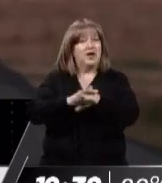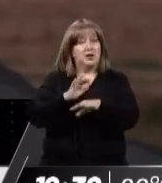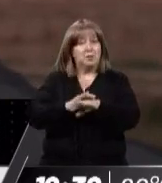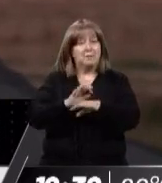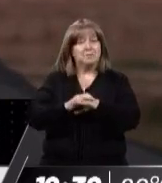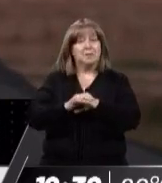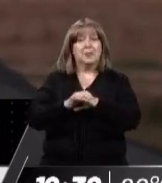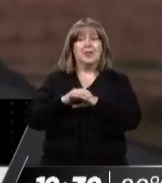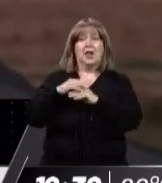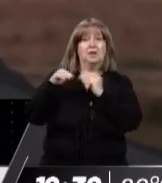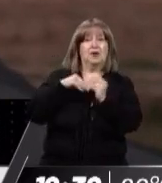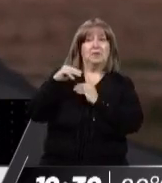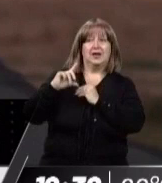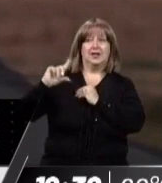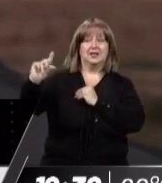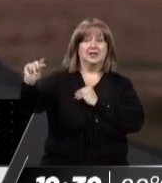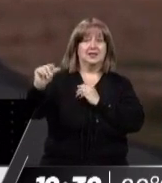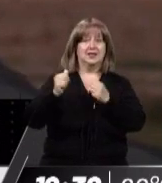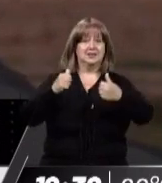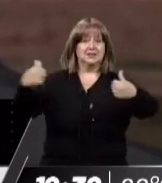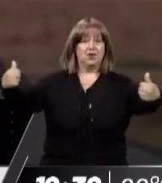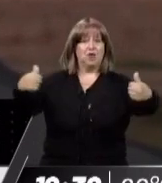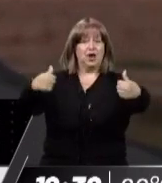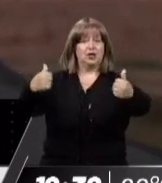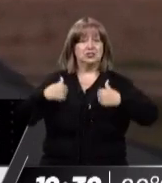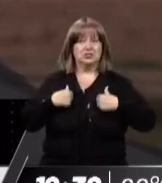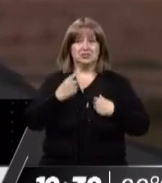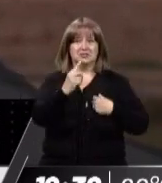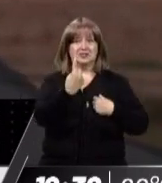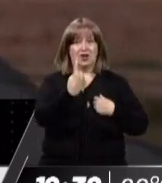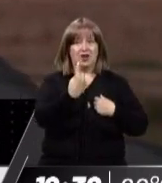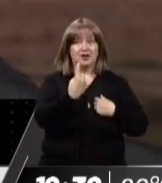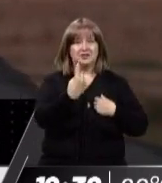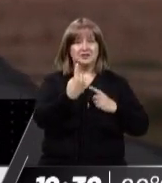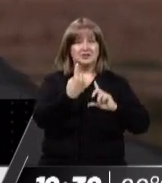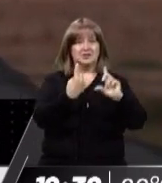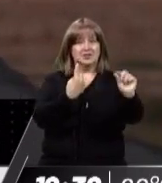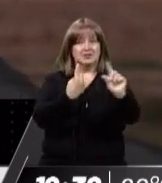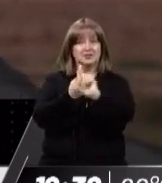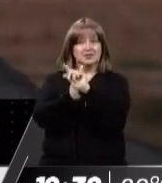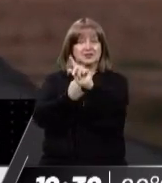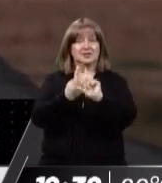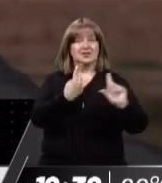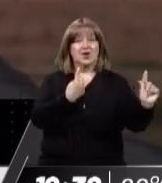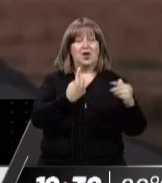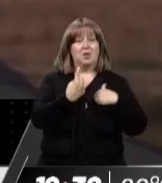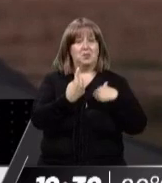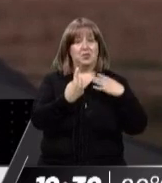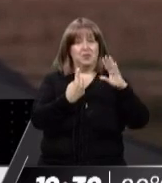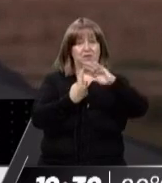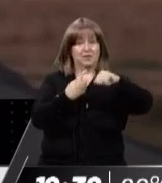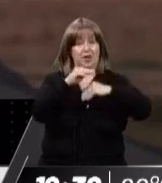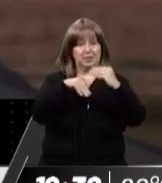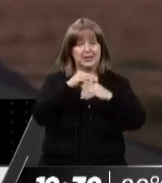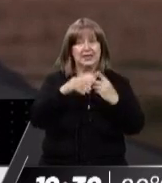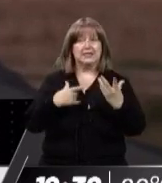la buena noticia es que a través de este programa de Narcóticos Anónimos Soy una persona responsable y